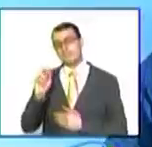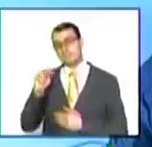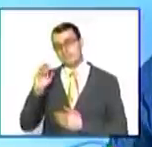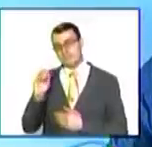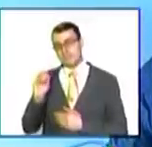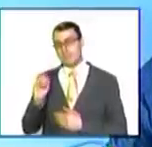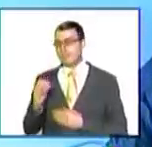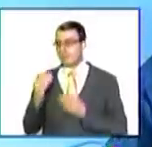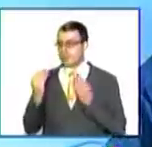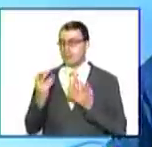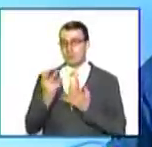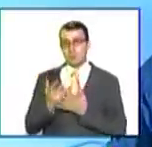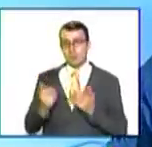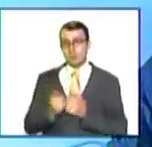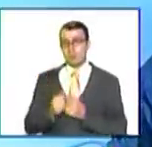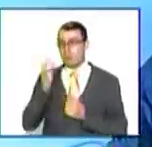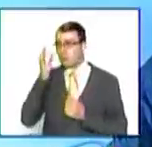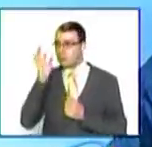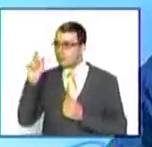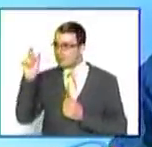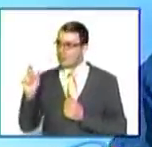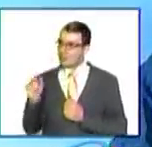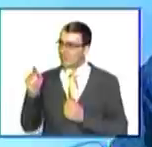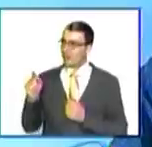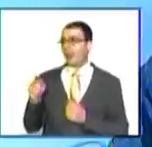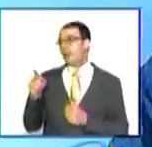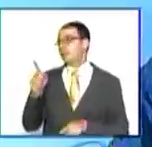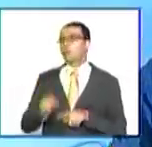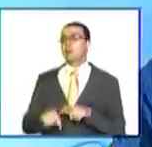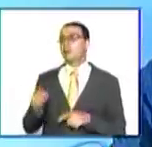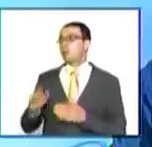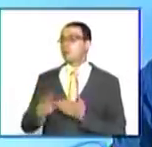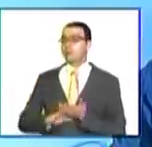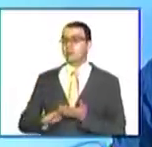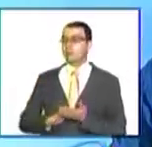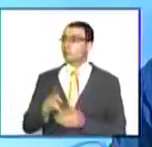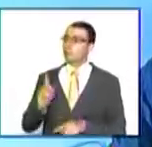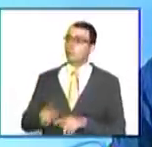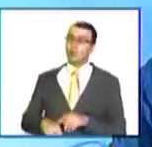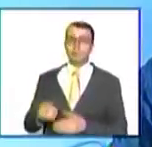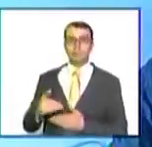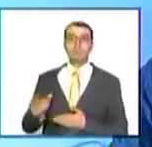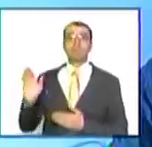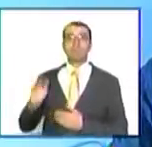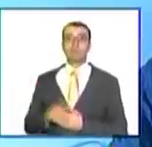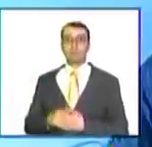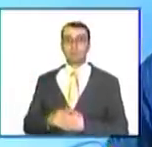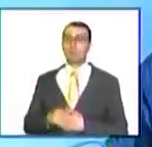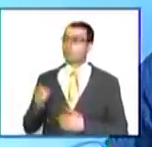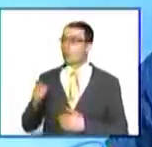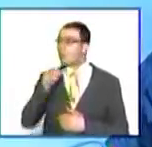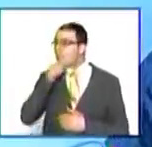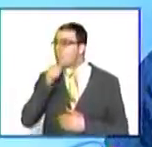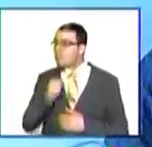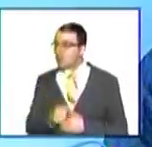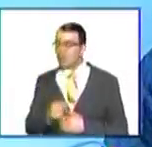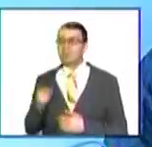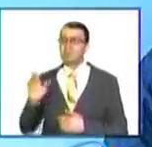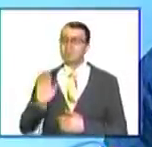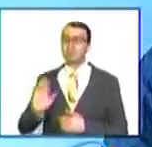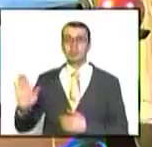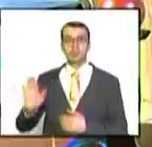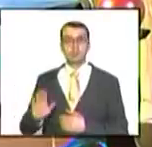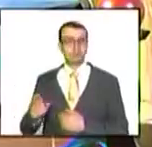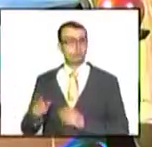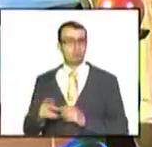muchas cosas, como para que uno le diga a la persona, señora, usted no me case. Señora, lo que usted tiene es por la edad, porque esto no limita